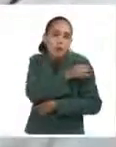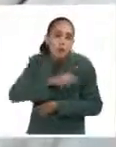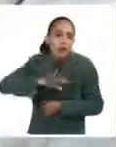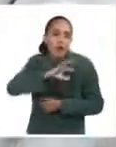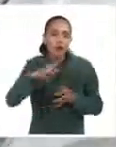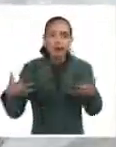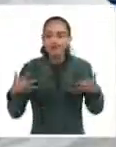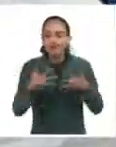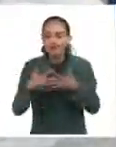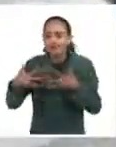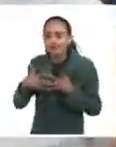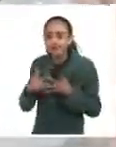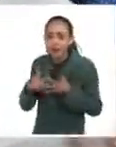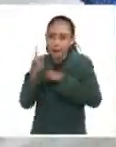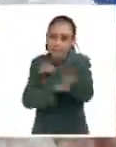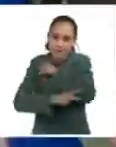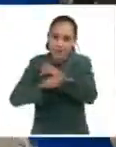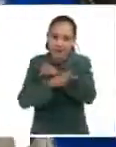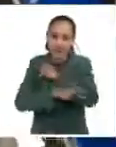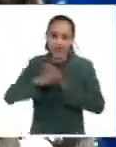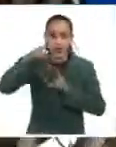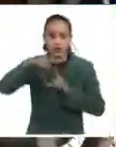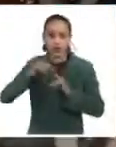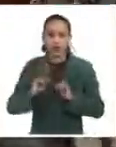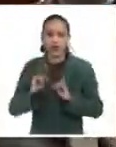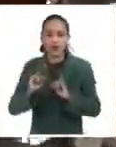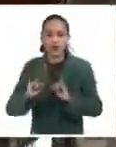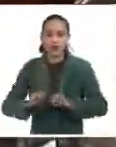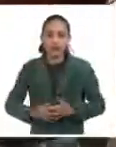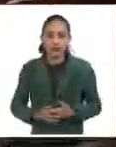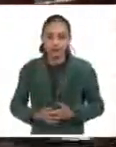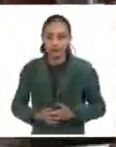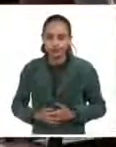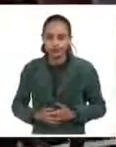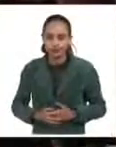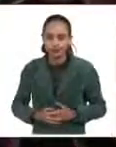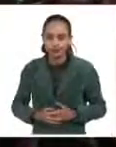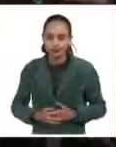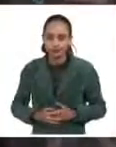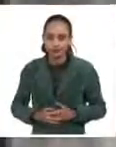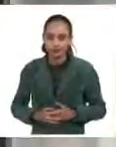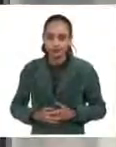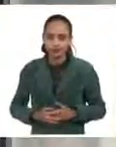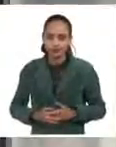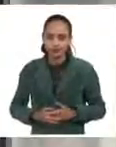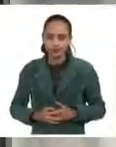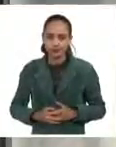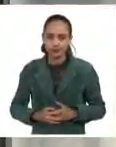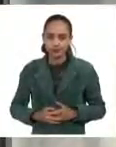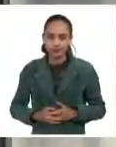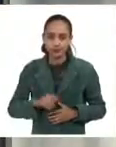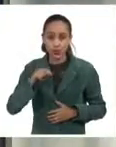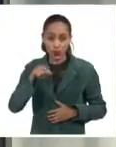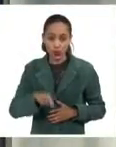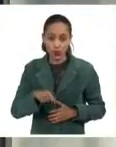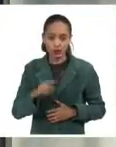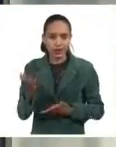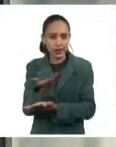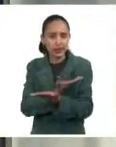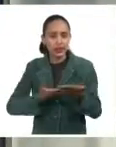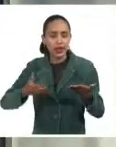hermanos. En Las Tunas, Anibis Labarta, Sistema Informativo de la Televisión Cubana. Hoy tuvo lugar un intercambio